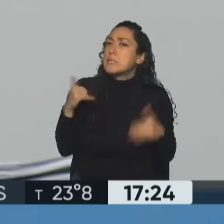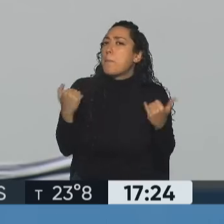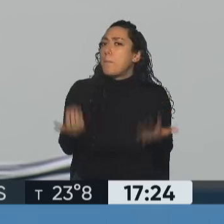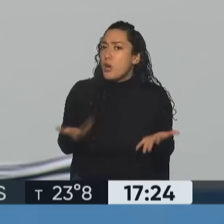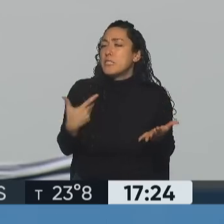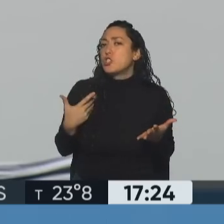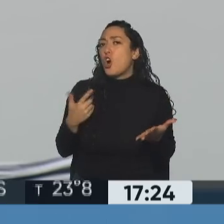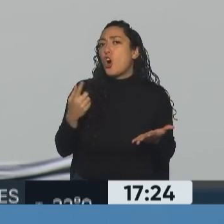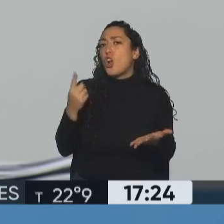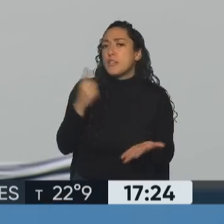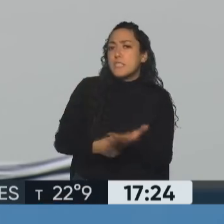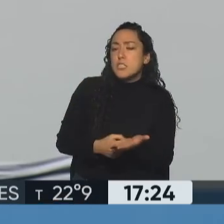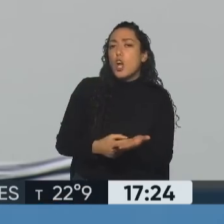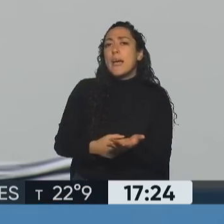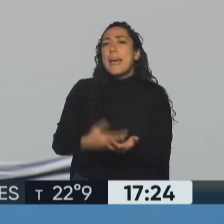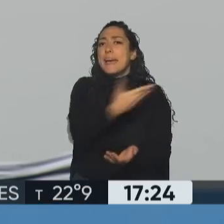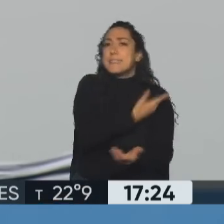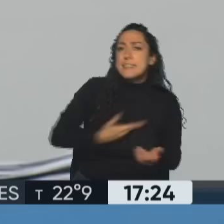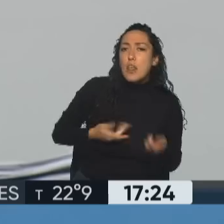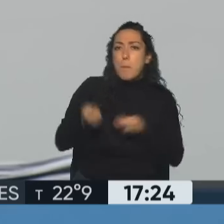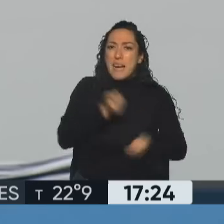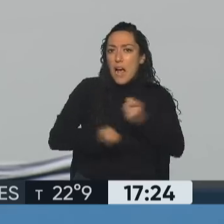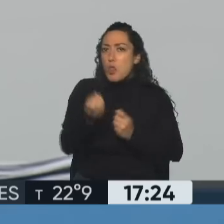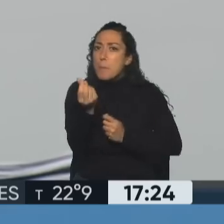elegimos Estado, mercado y precios,